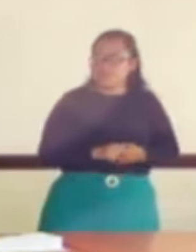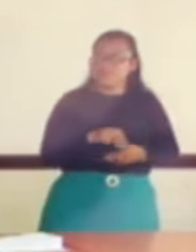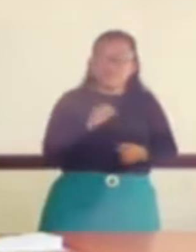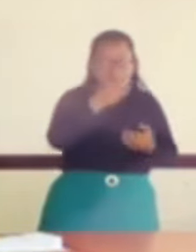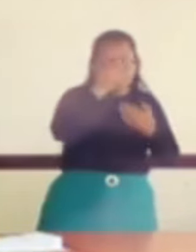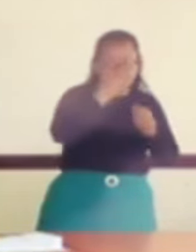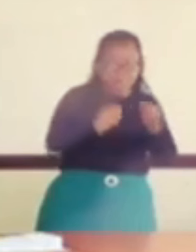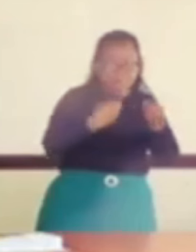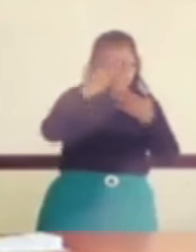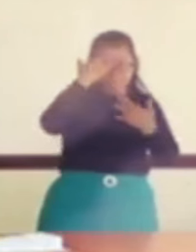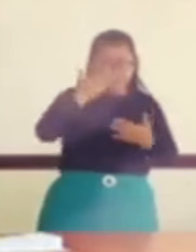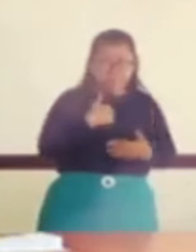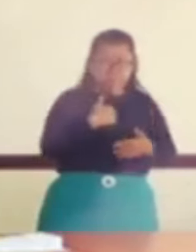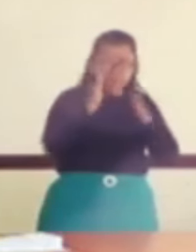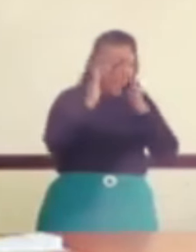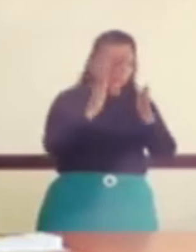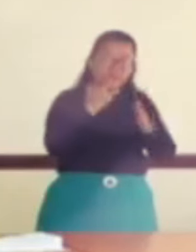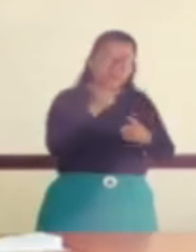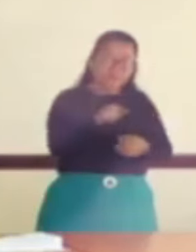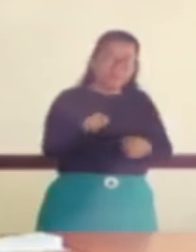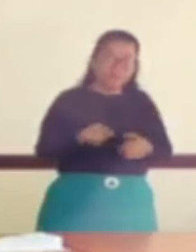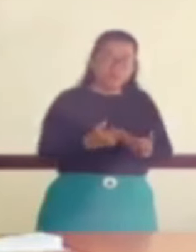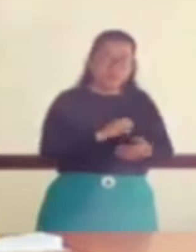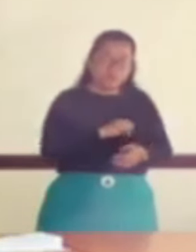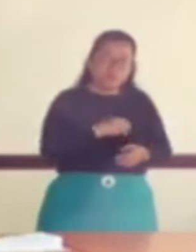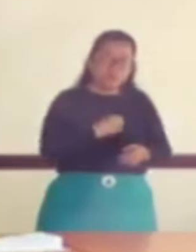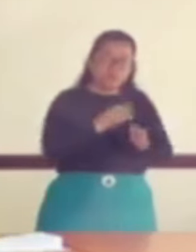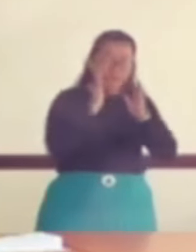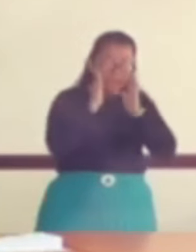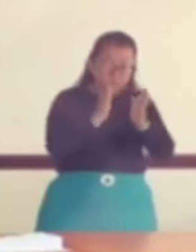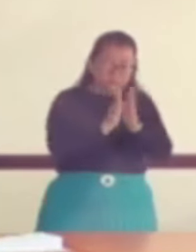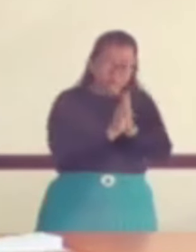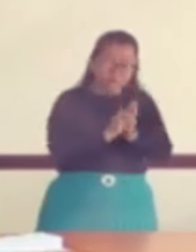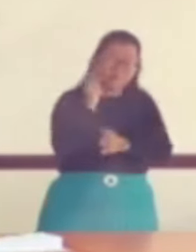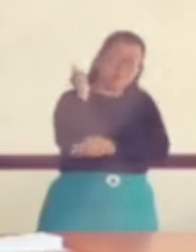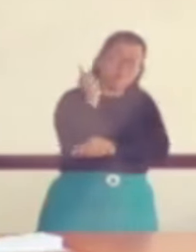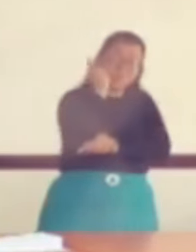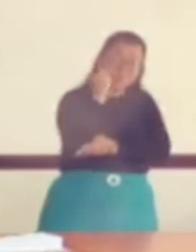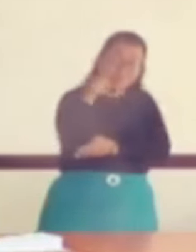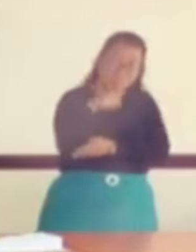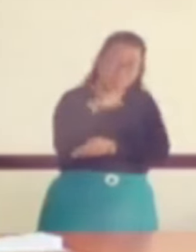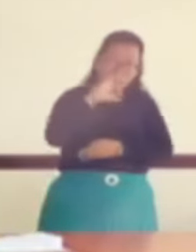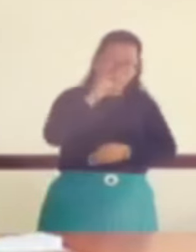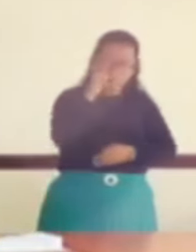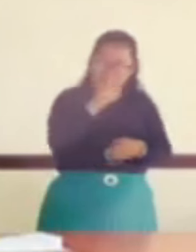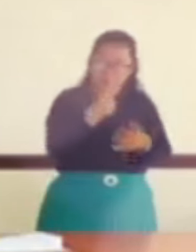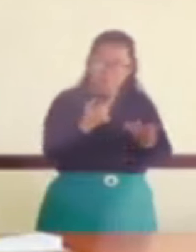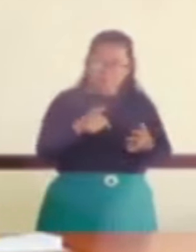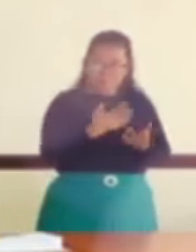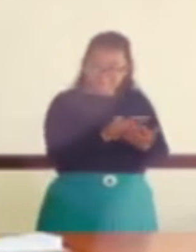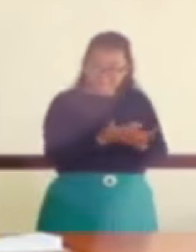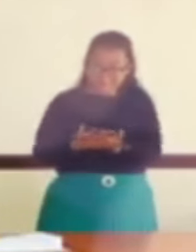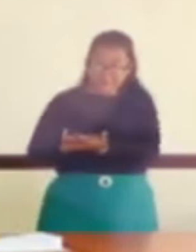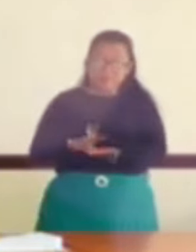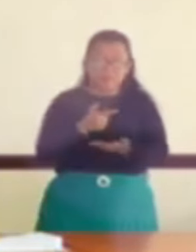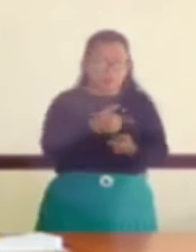Muchas gracias. Yo, atendiendo a lo que muy bien comentan, quisiera que se centrara en la importancia de este caso que impacta directamente en la